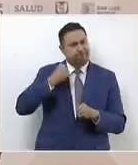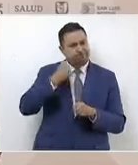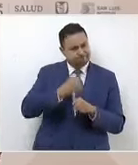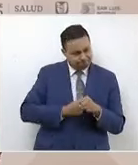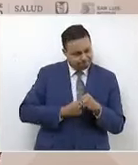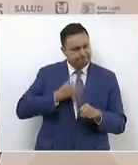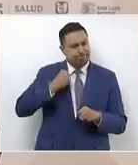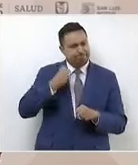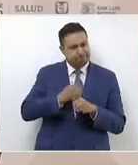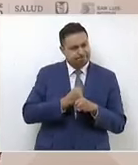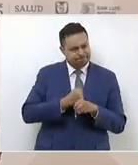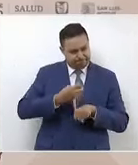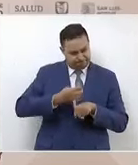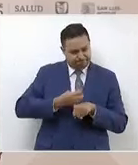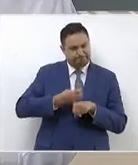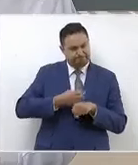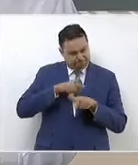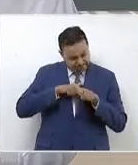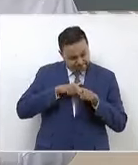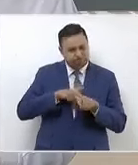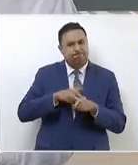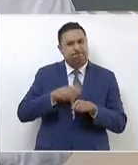terco.